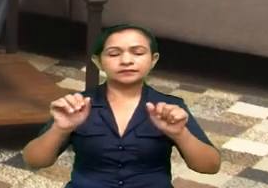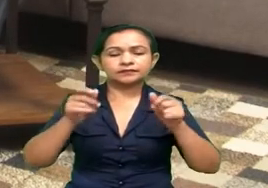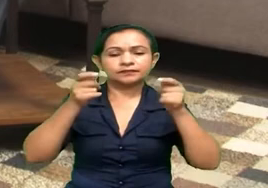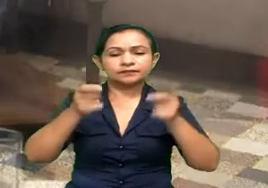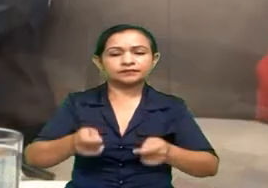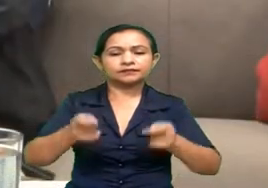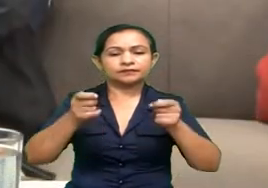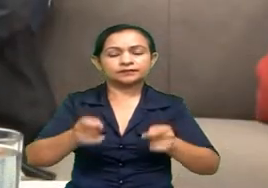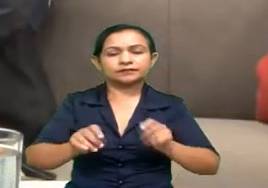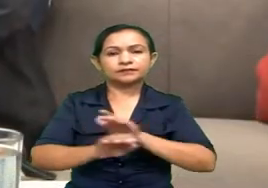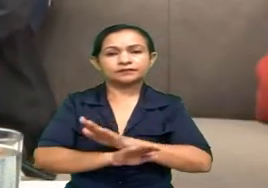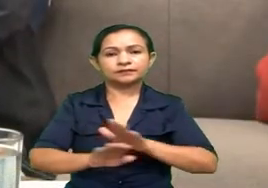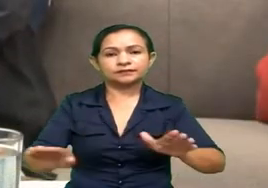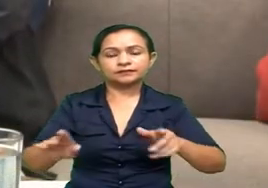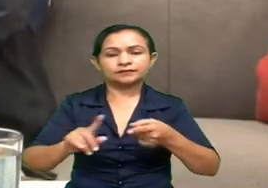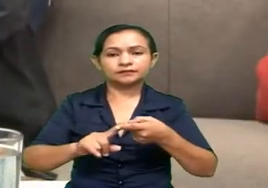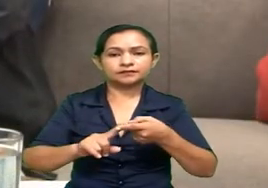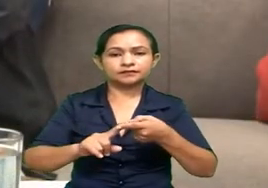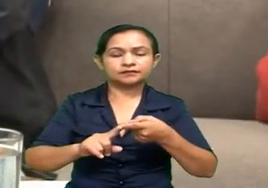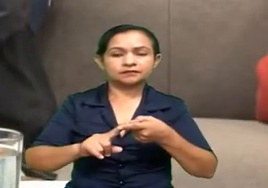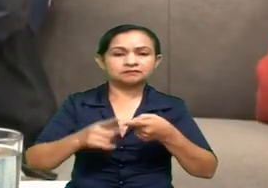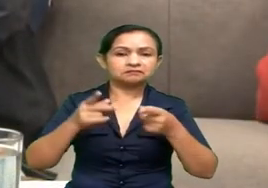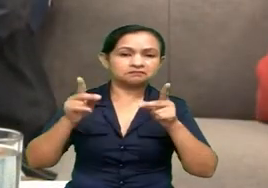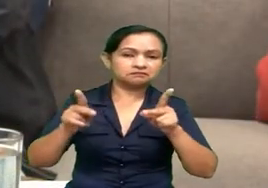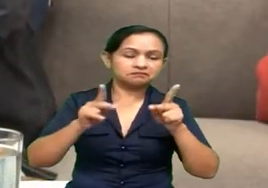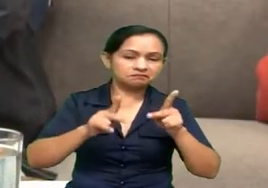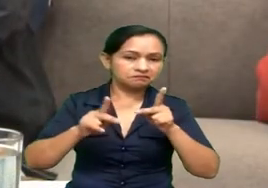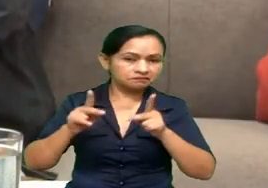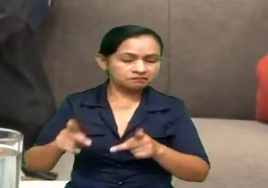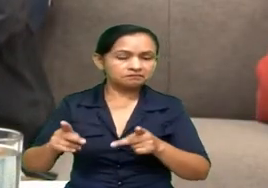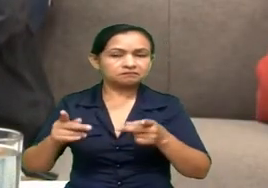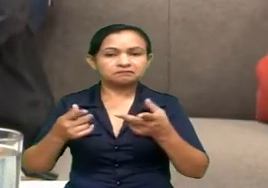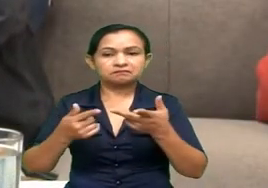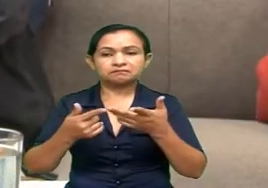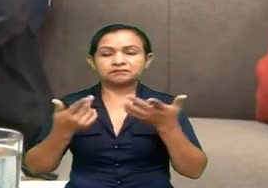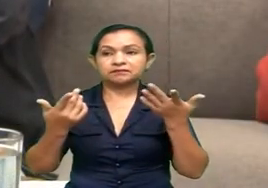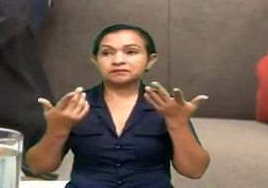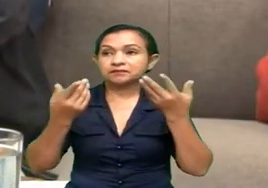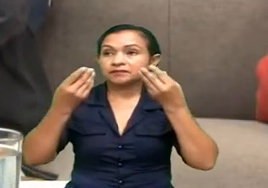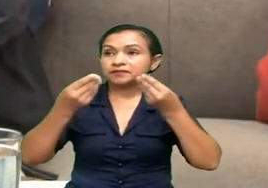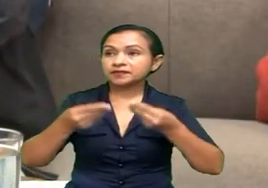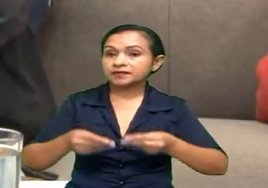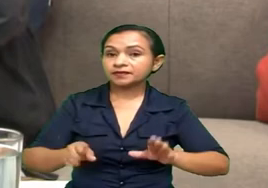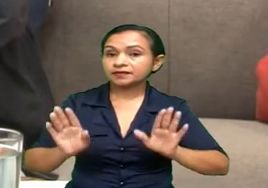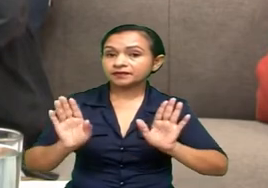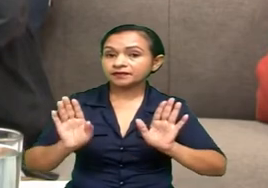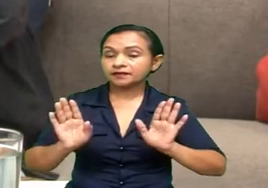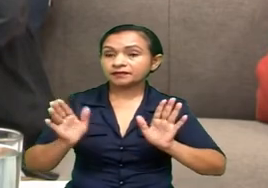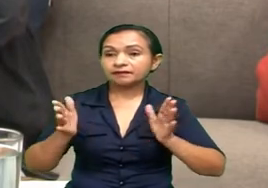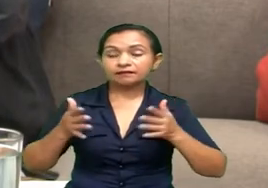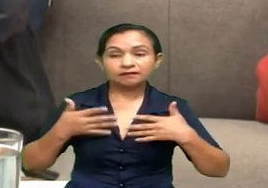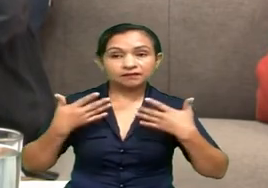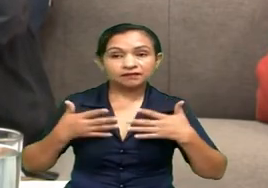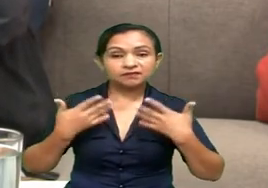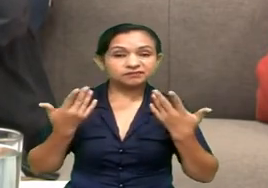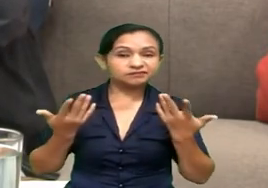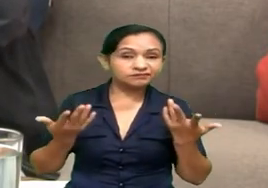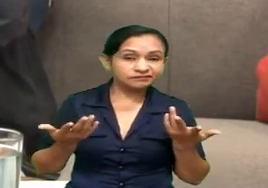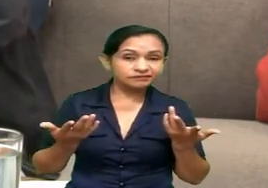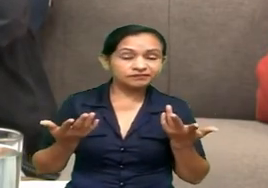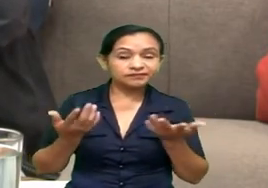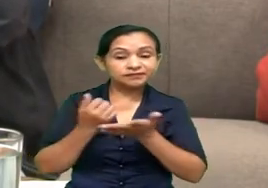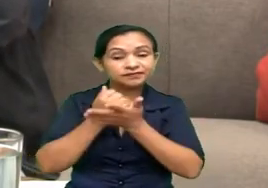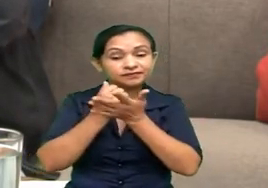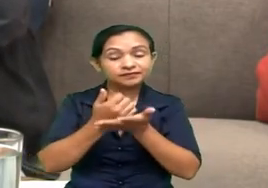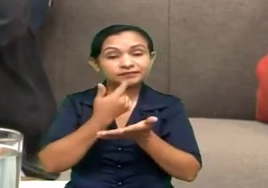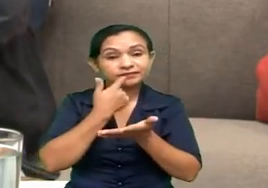Granada, ajá, está diezmada su gente, han perdido el entusiasmo, lo que se les había